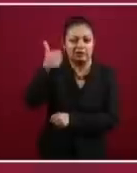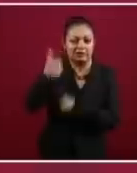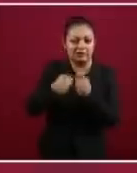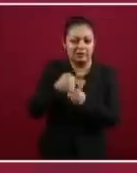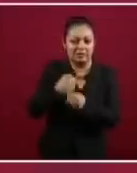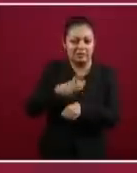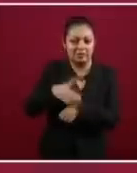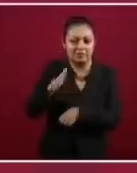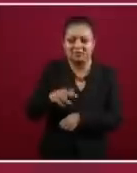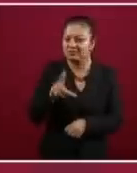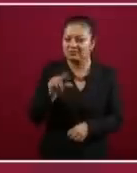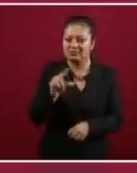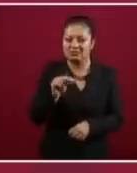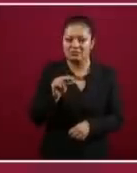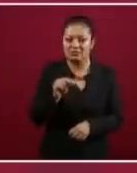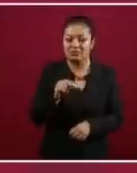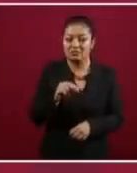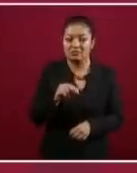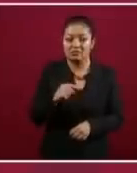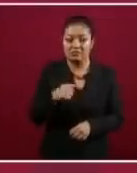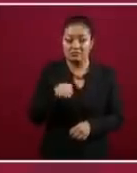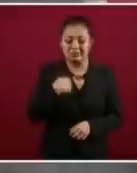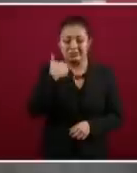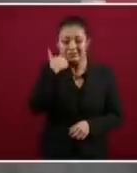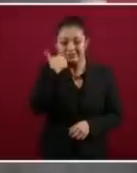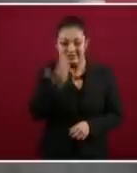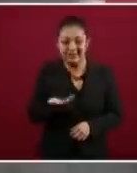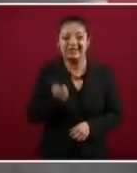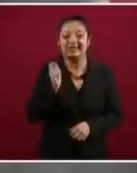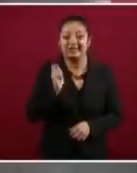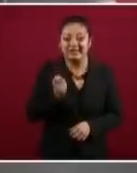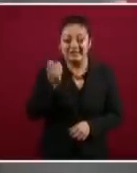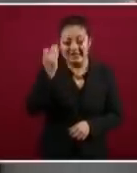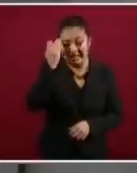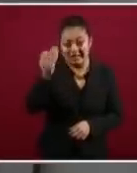Es terminar las obras durante